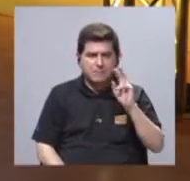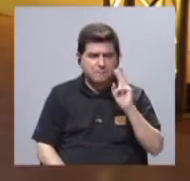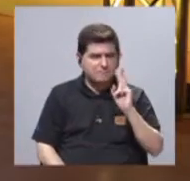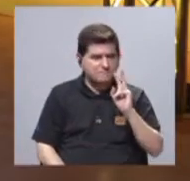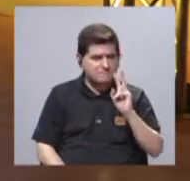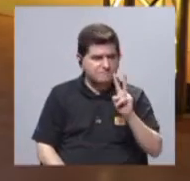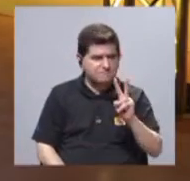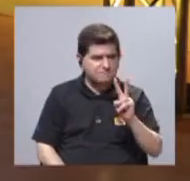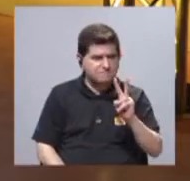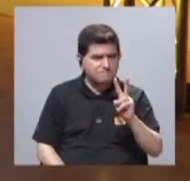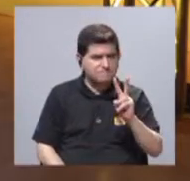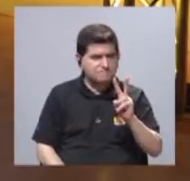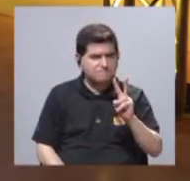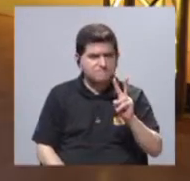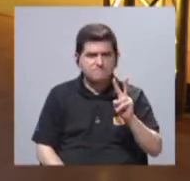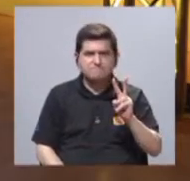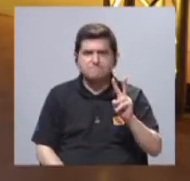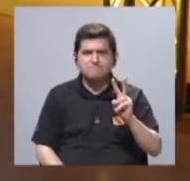20...